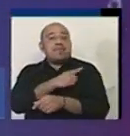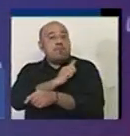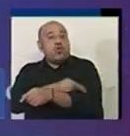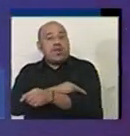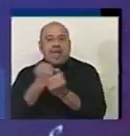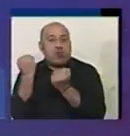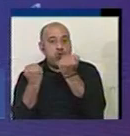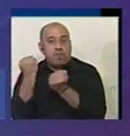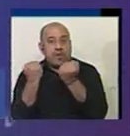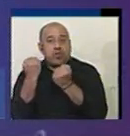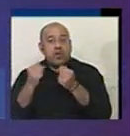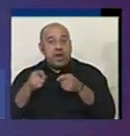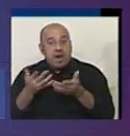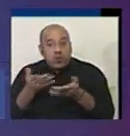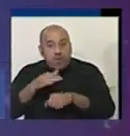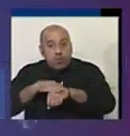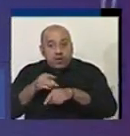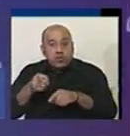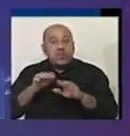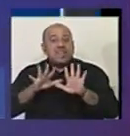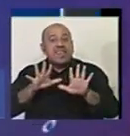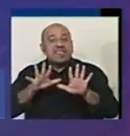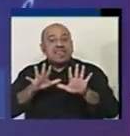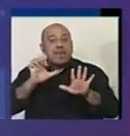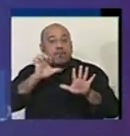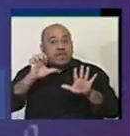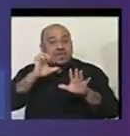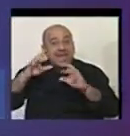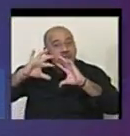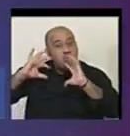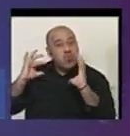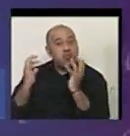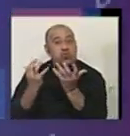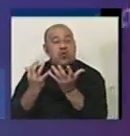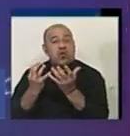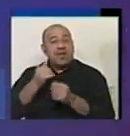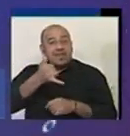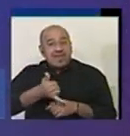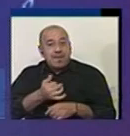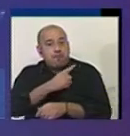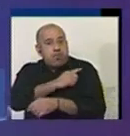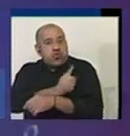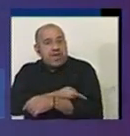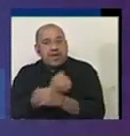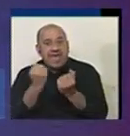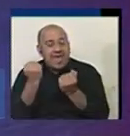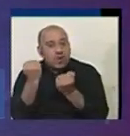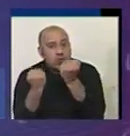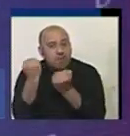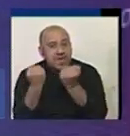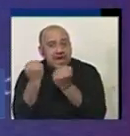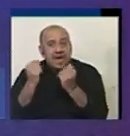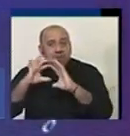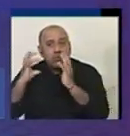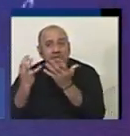concentrado, en este momento 10 empresas mundiales tienen el mismo poder económico que la mitad de la población. Programa como